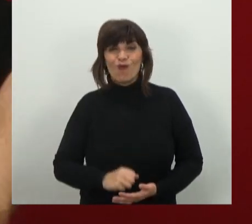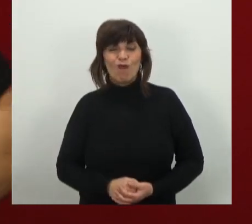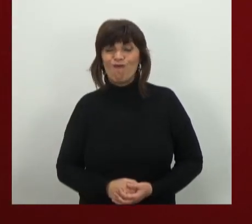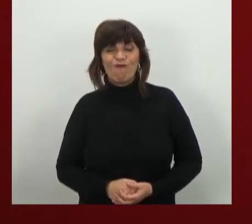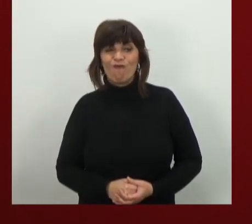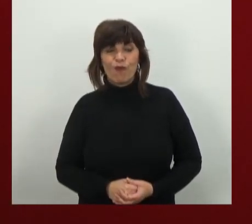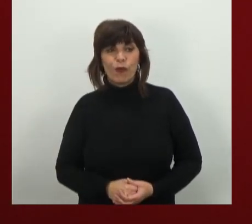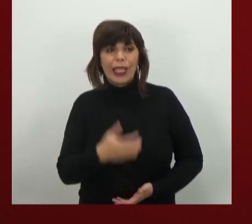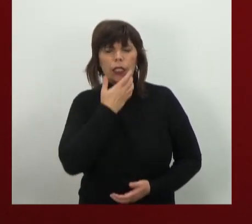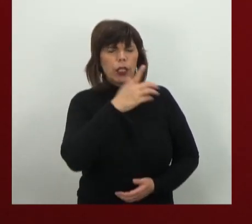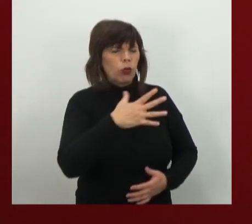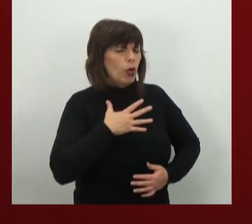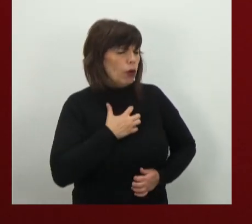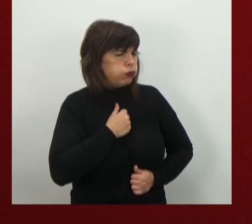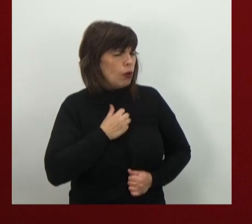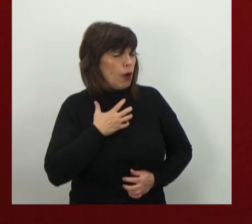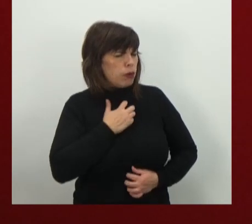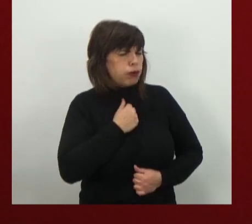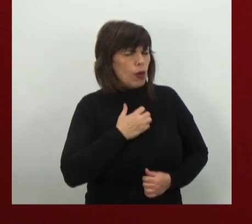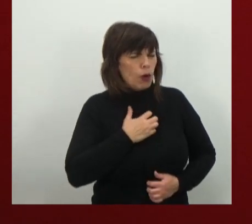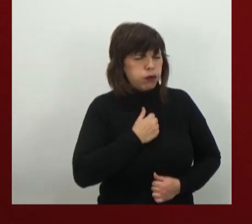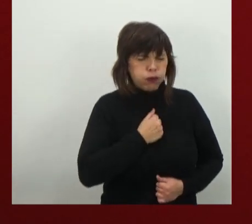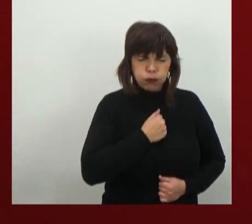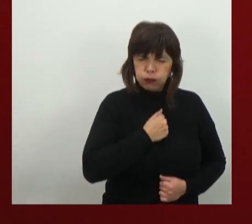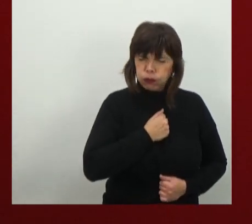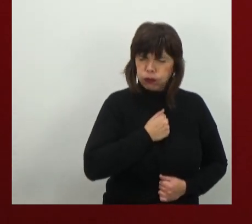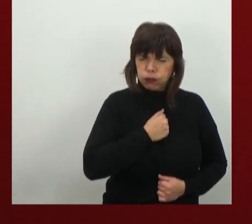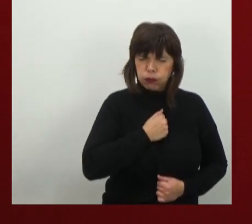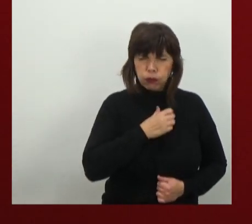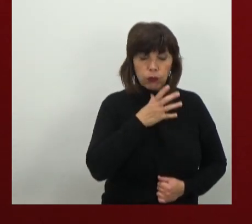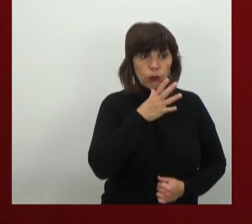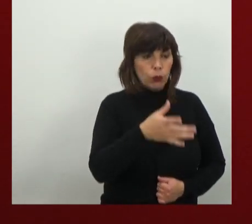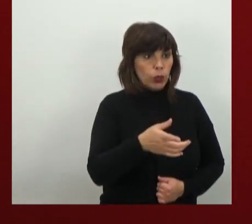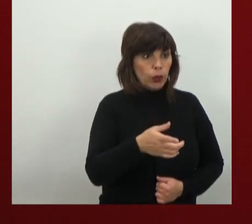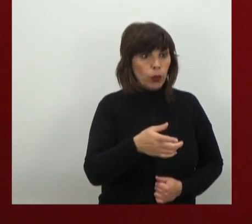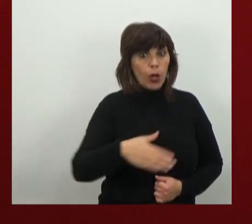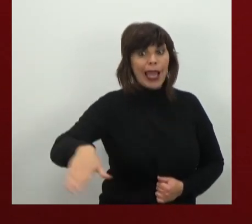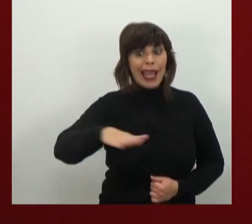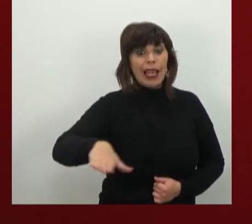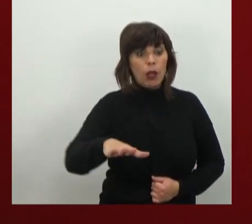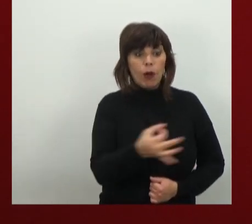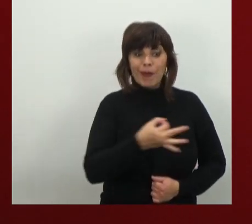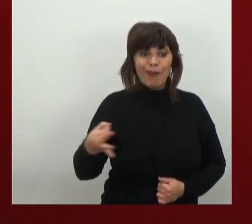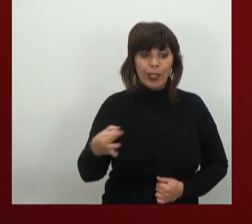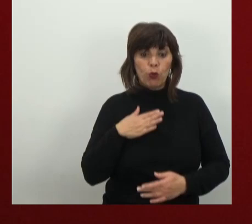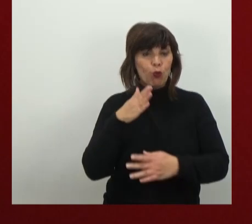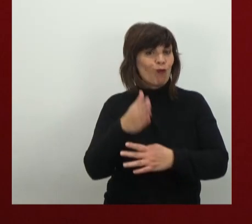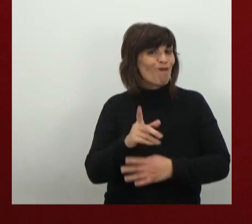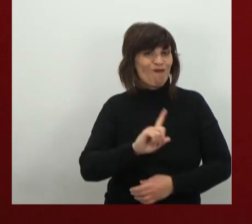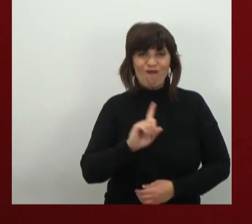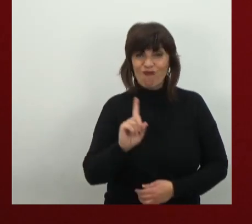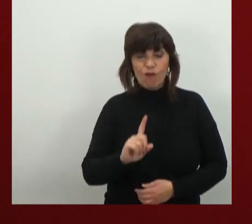Cuando uno siente agobio, es porque no estás en lo que tenías que estar. Pero hay un problema con